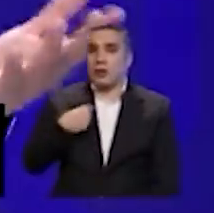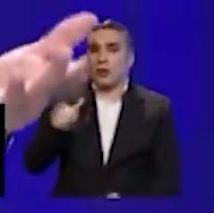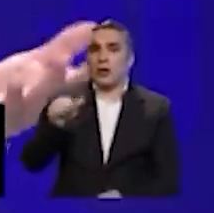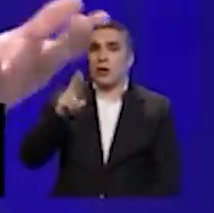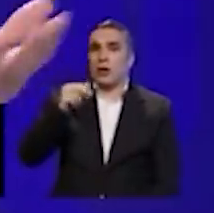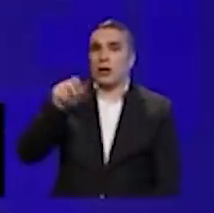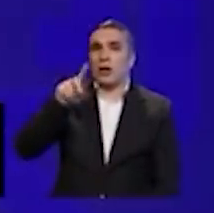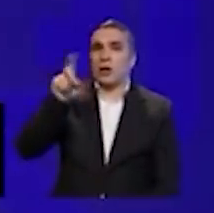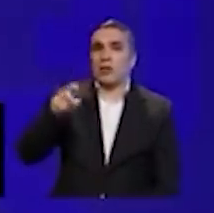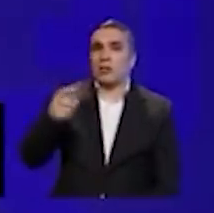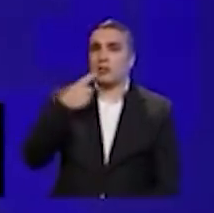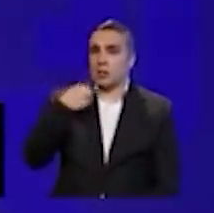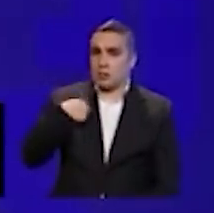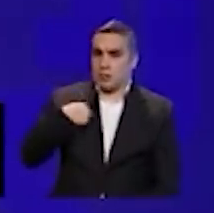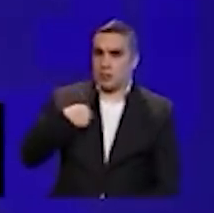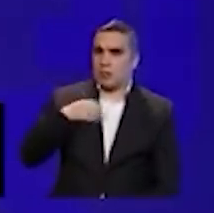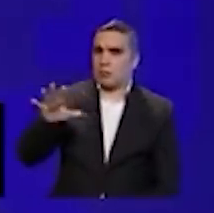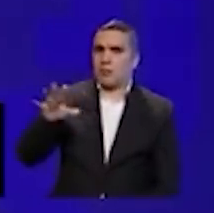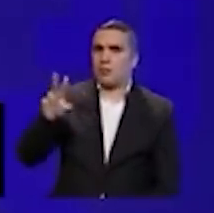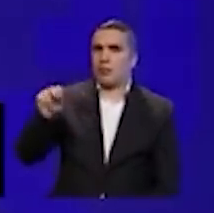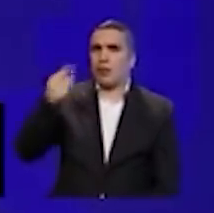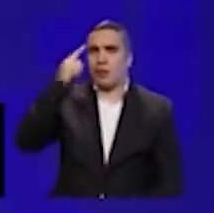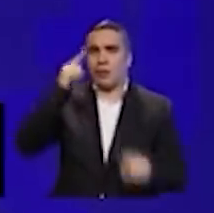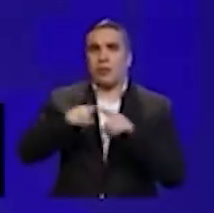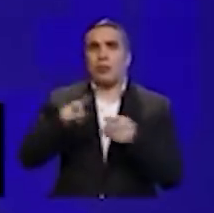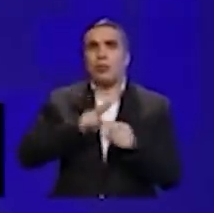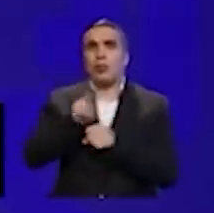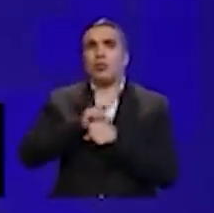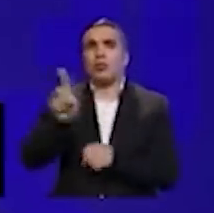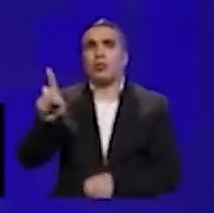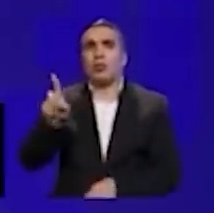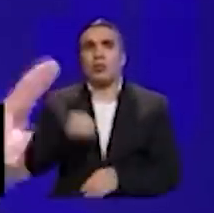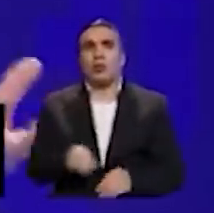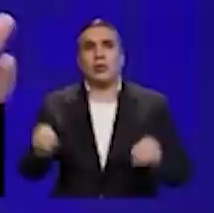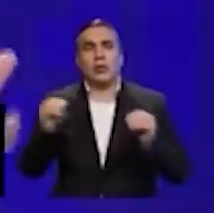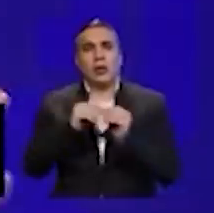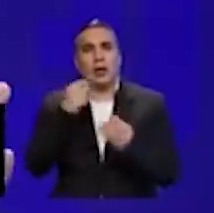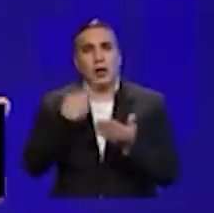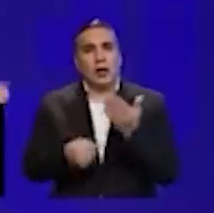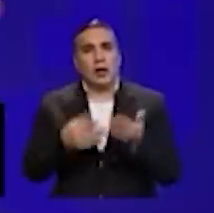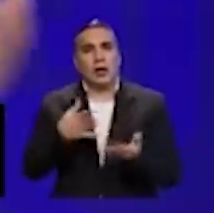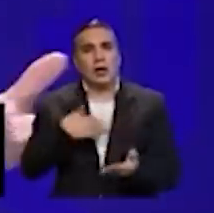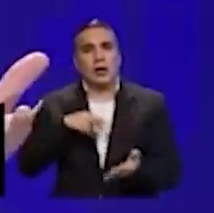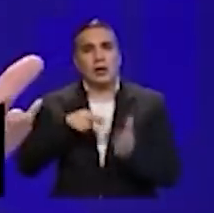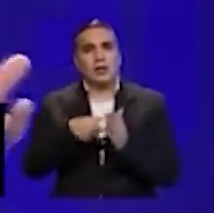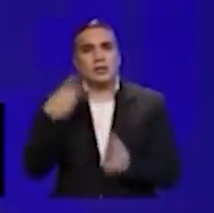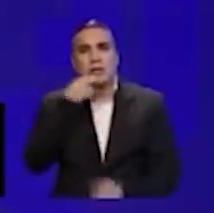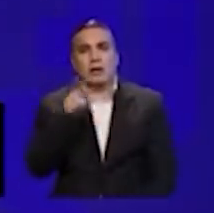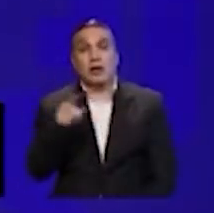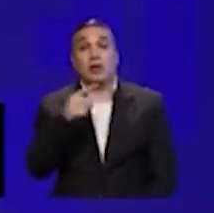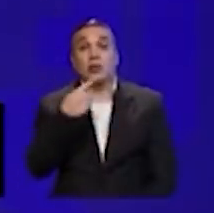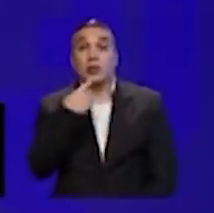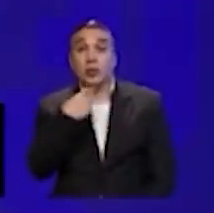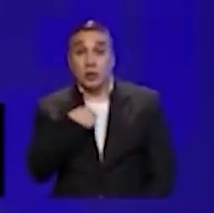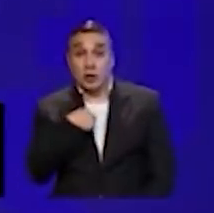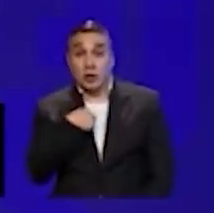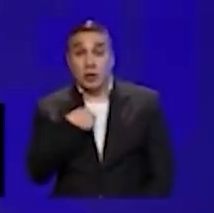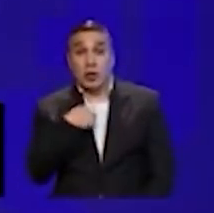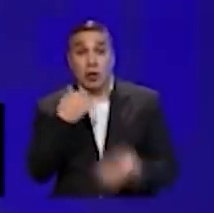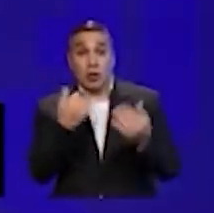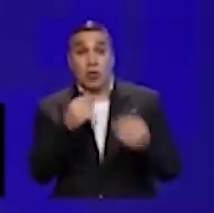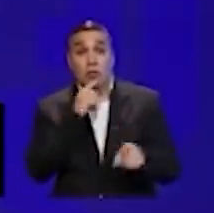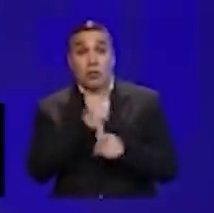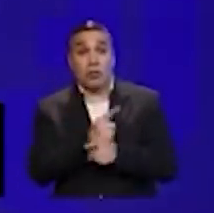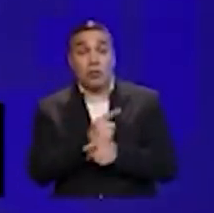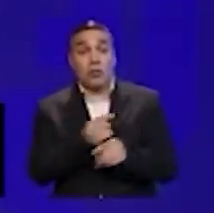de que el sol! Claro, como dice mi compañero, usted piensa que yo soy un ladrón, pero se equivoca